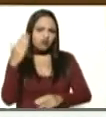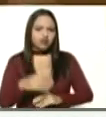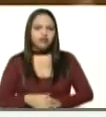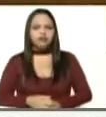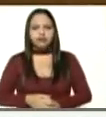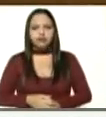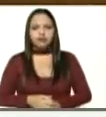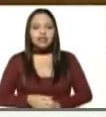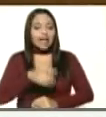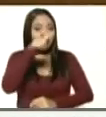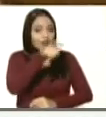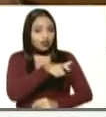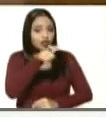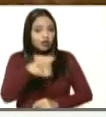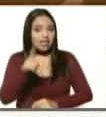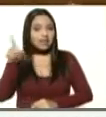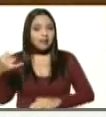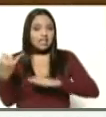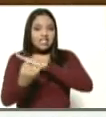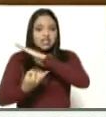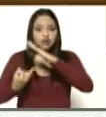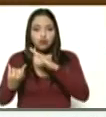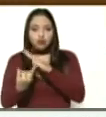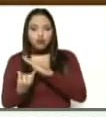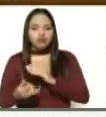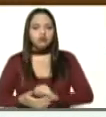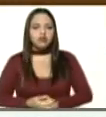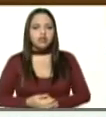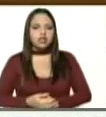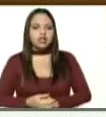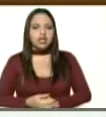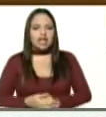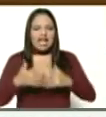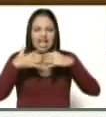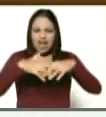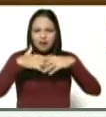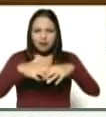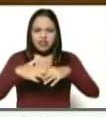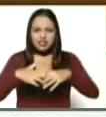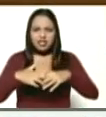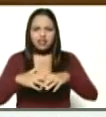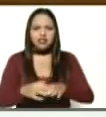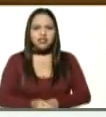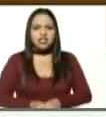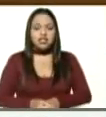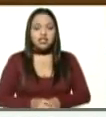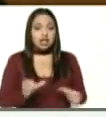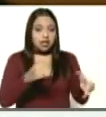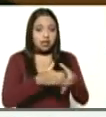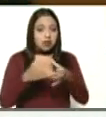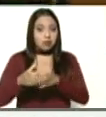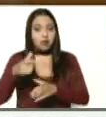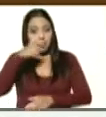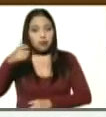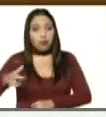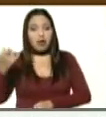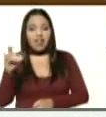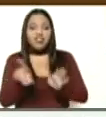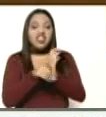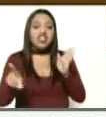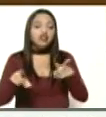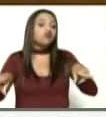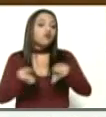tanto a personas como a instituciones, empresas y acciones que como pueblo nosotros tenemos el derecho que tienen todos los